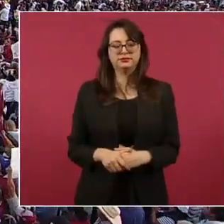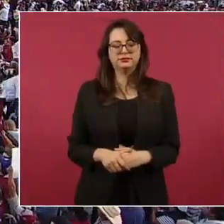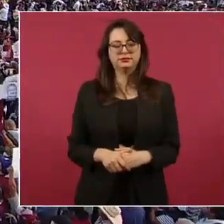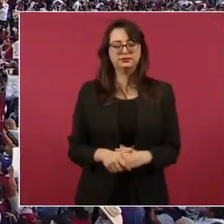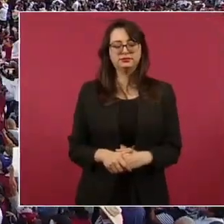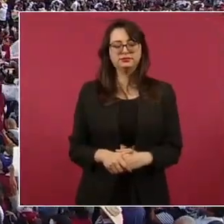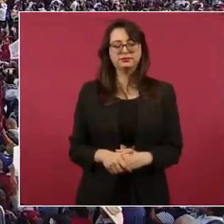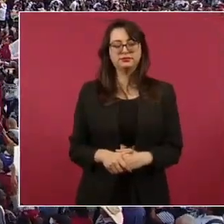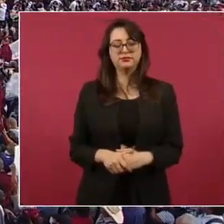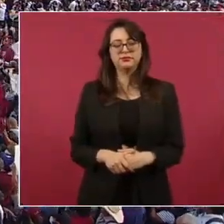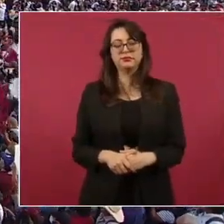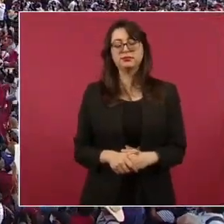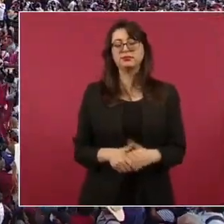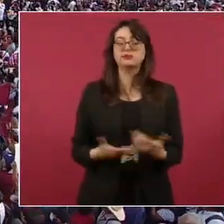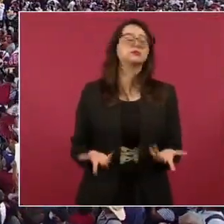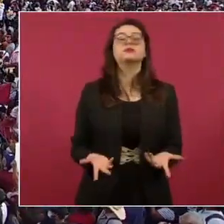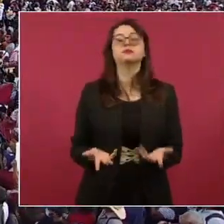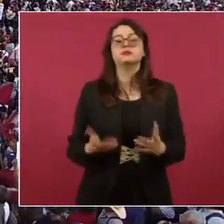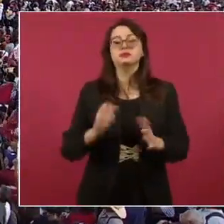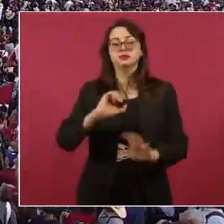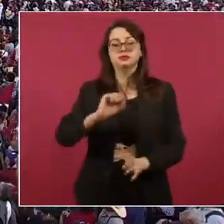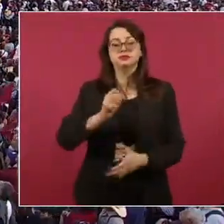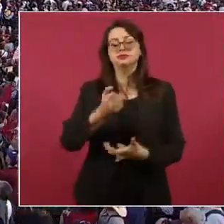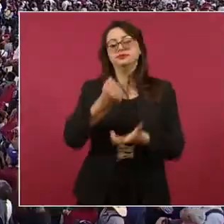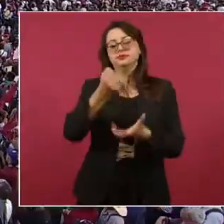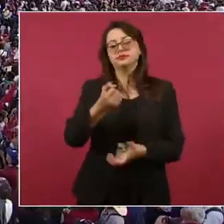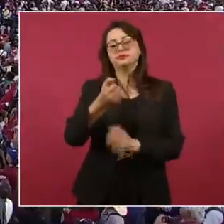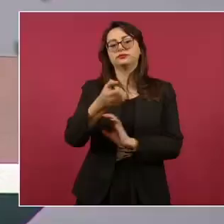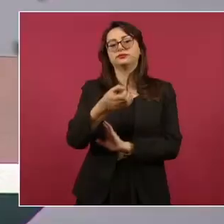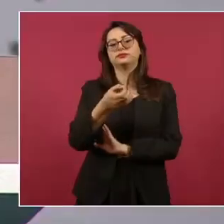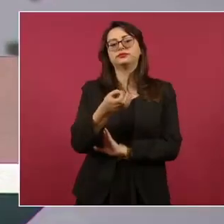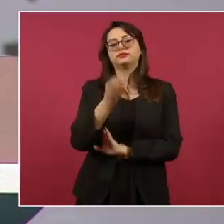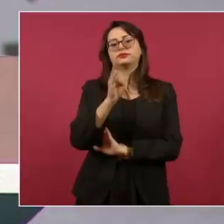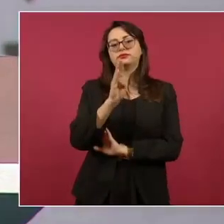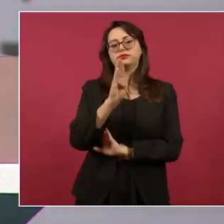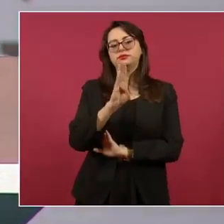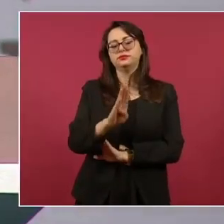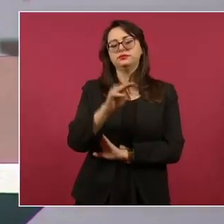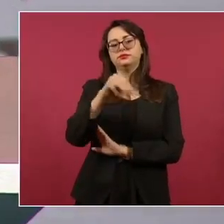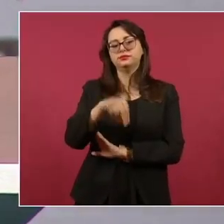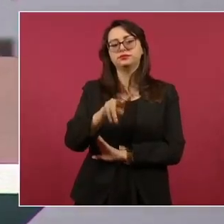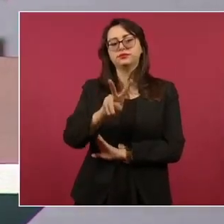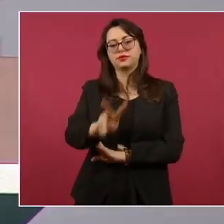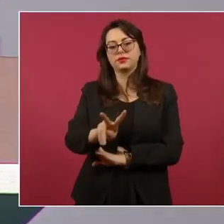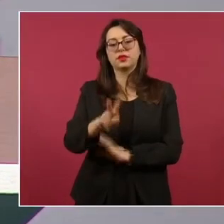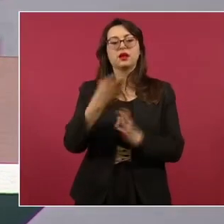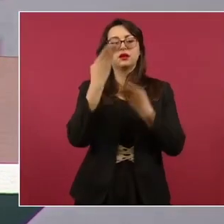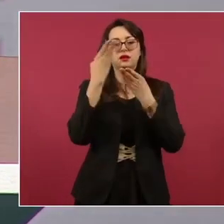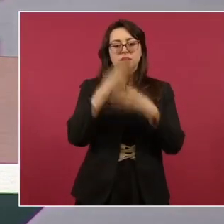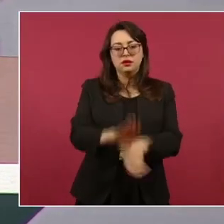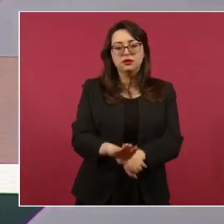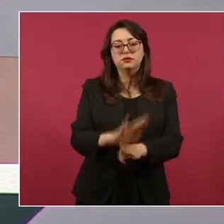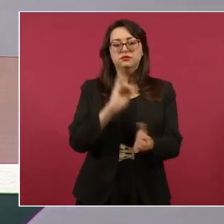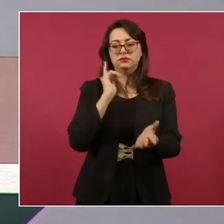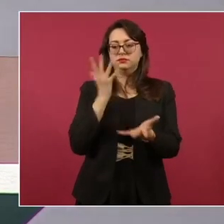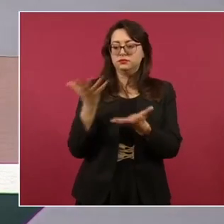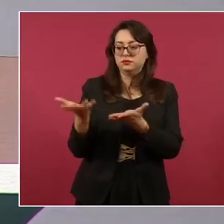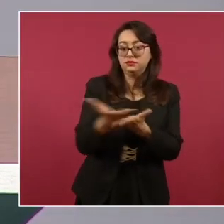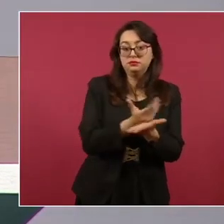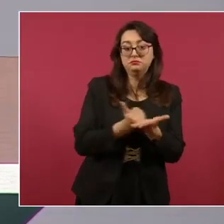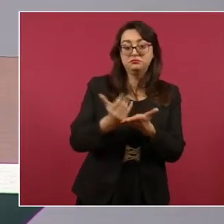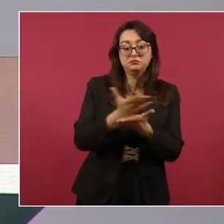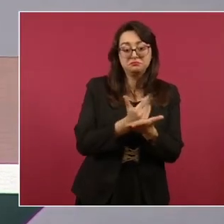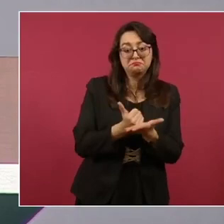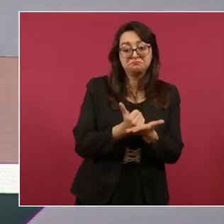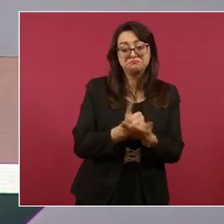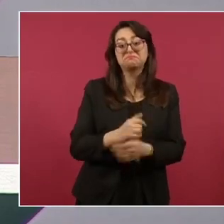La bolsa de valores, las utilidades de las empresas y los bancos registran